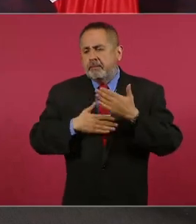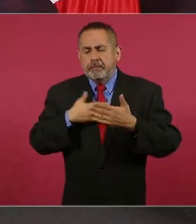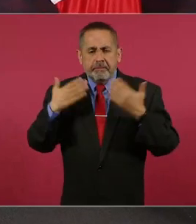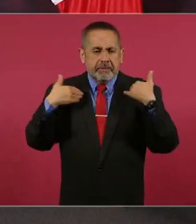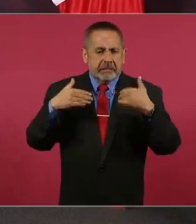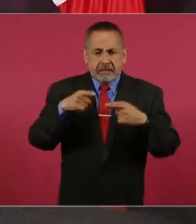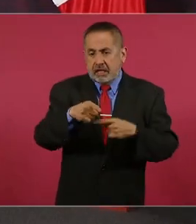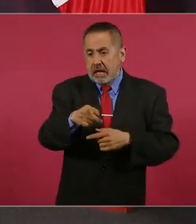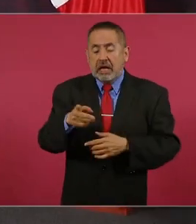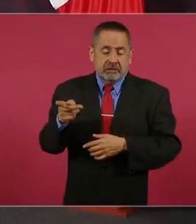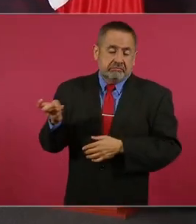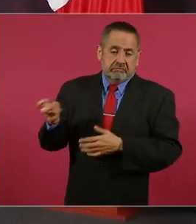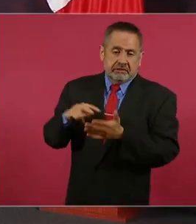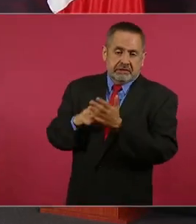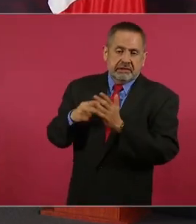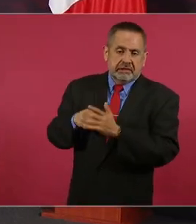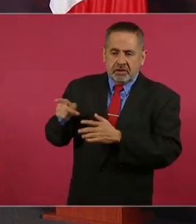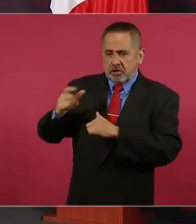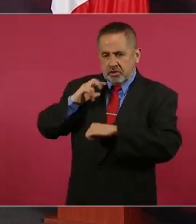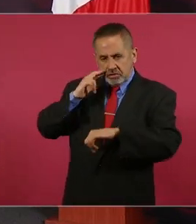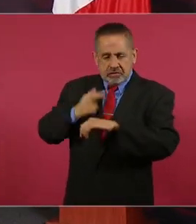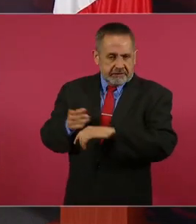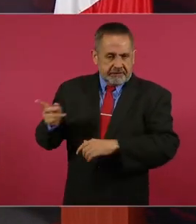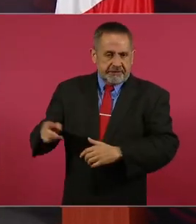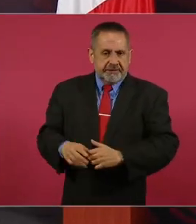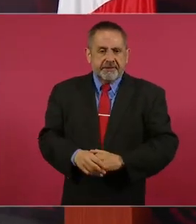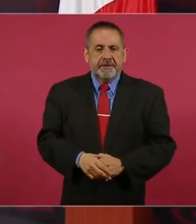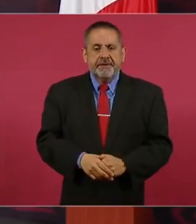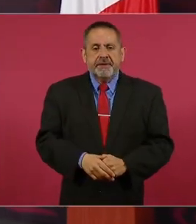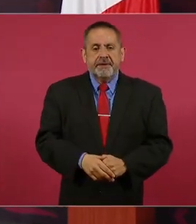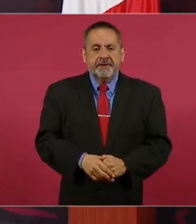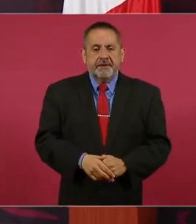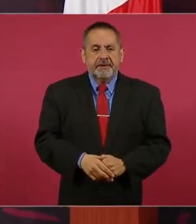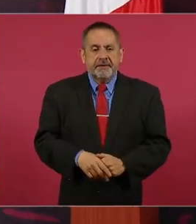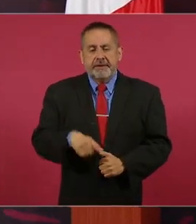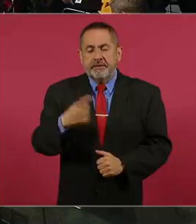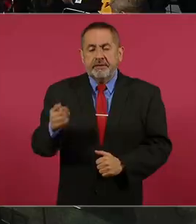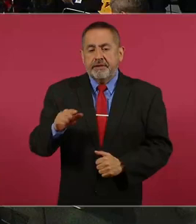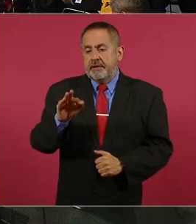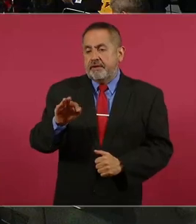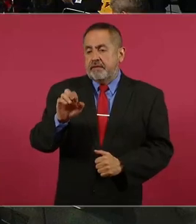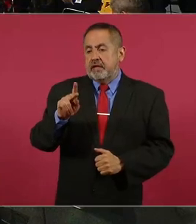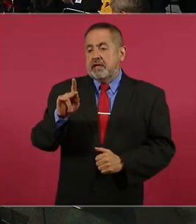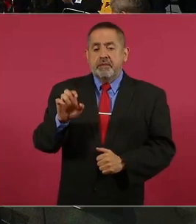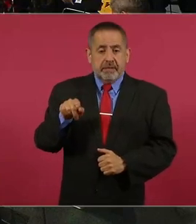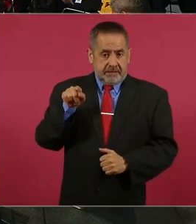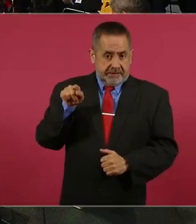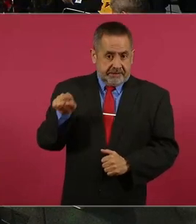tiene esto a su cargo. Felipe Irineo,